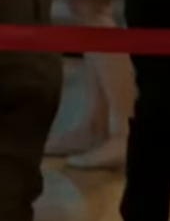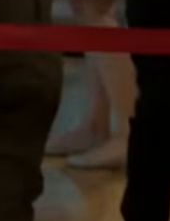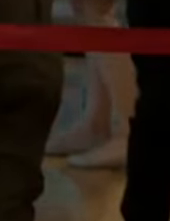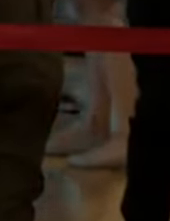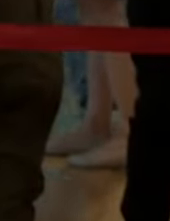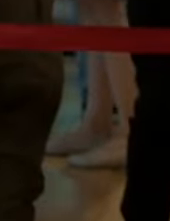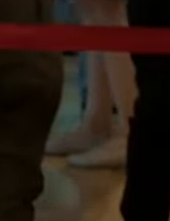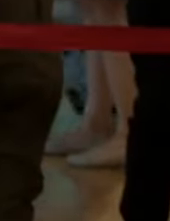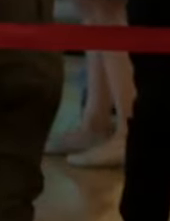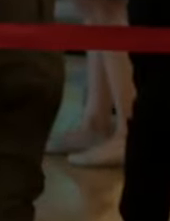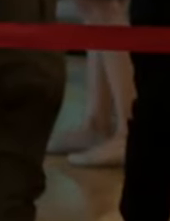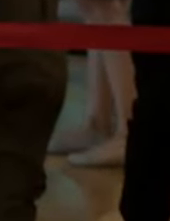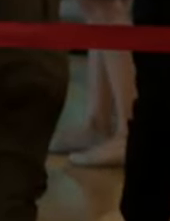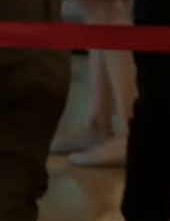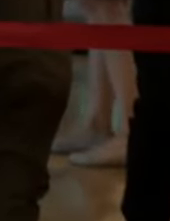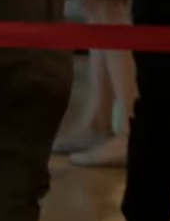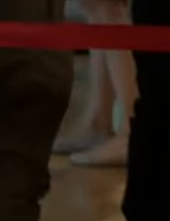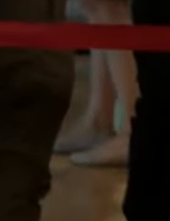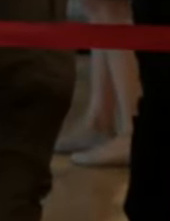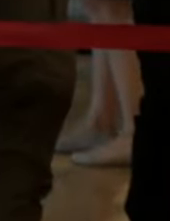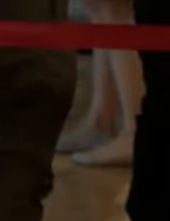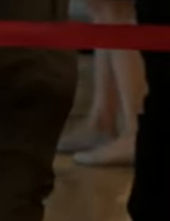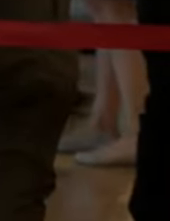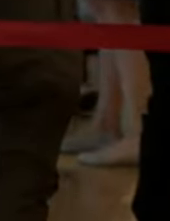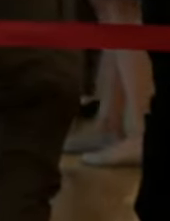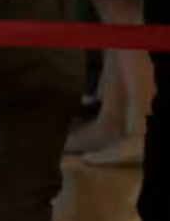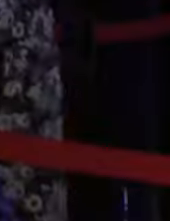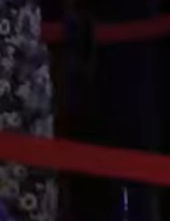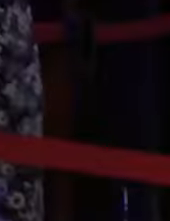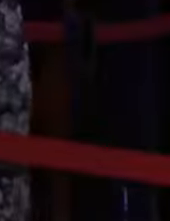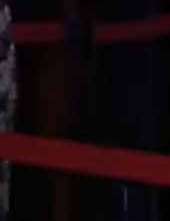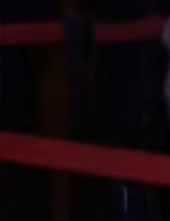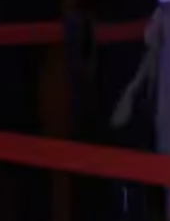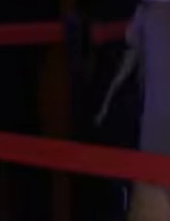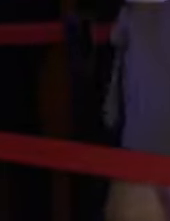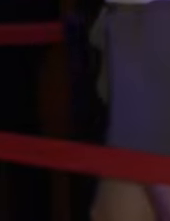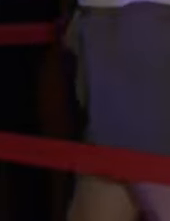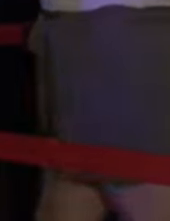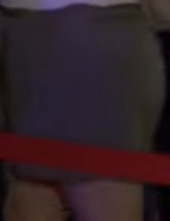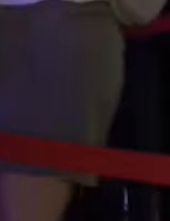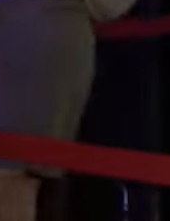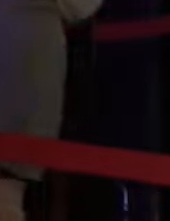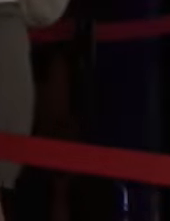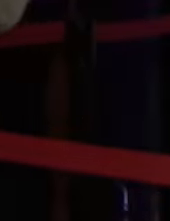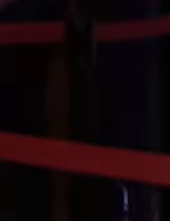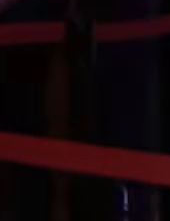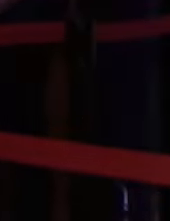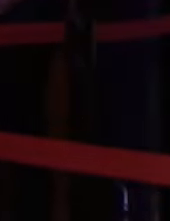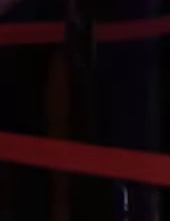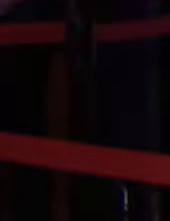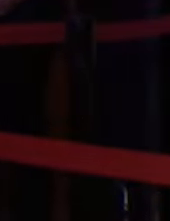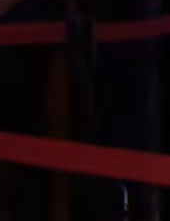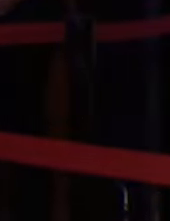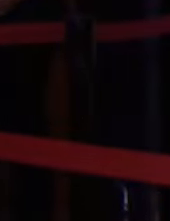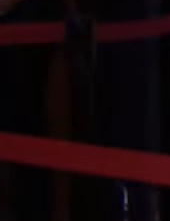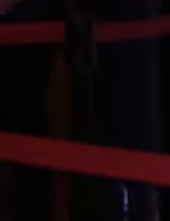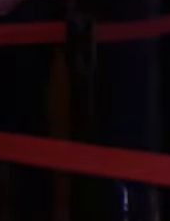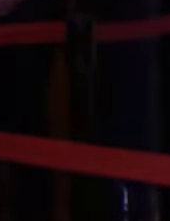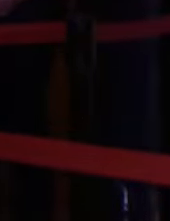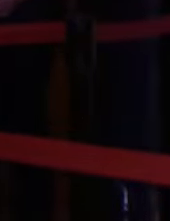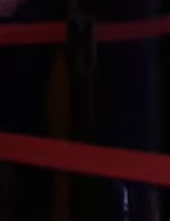todo ese montaje que vimos hay mucho talento chileno Así es Hola Pascal bueno Muchas gracias efectivamente